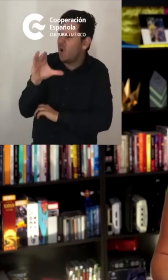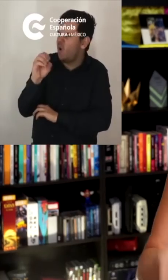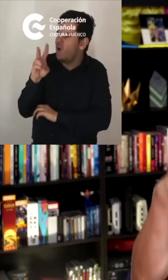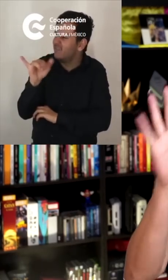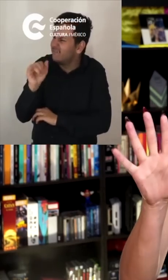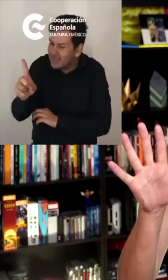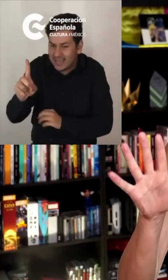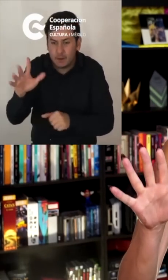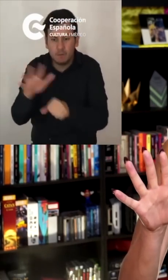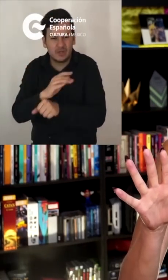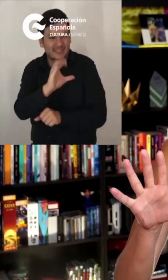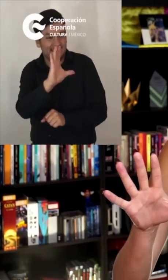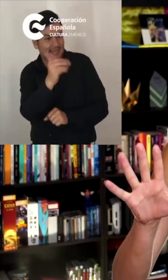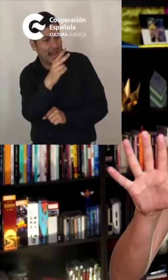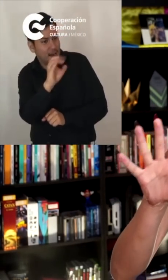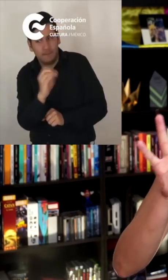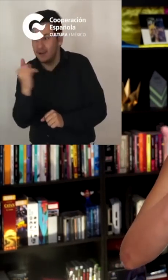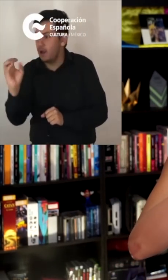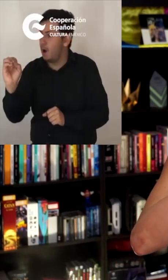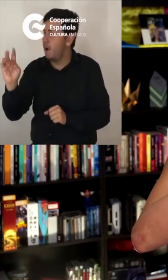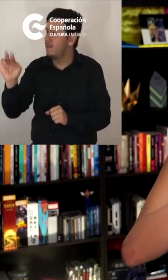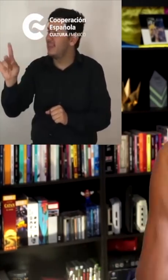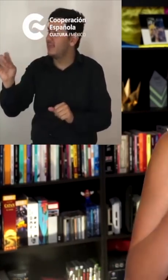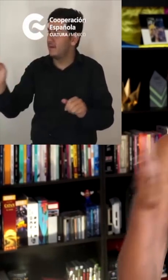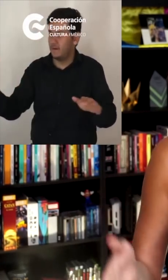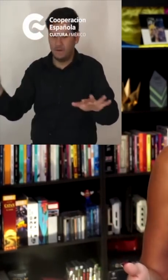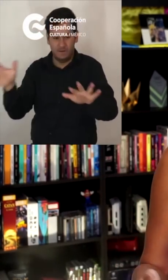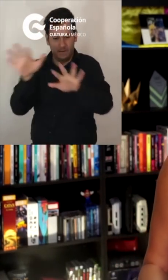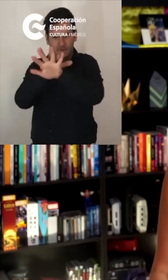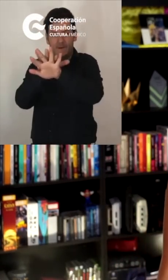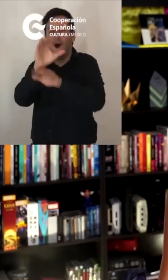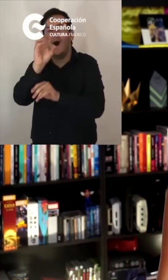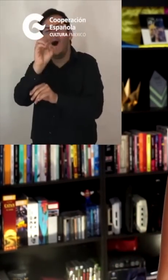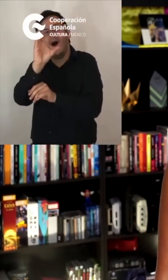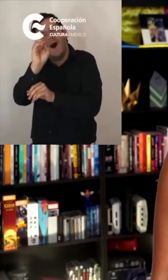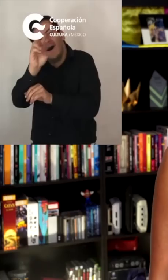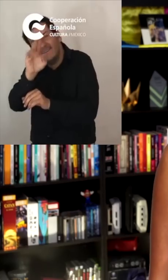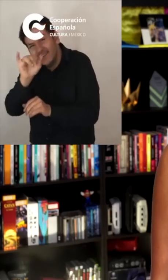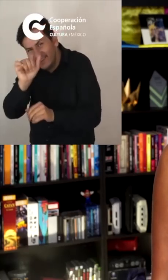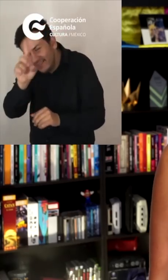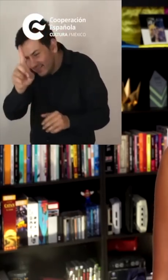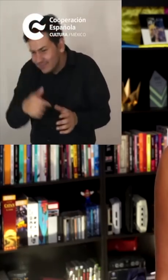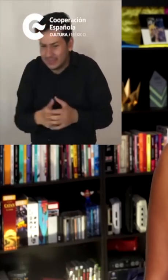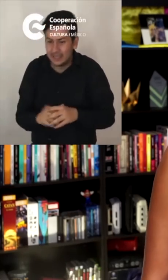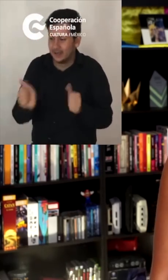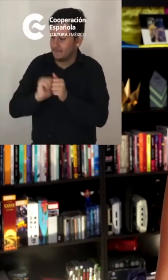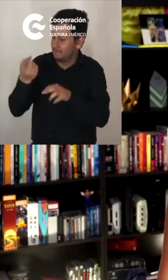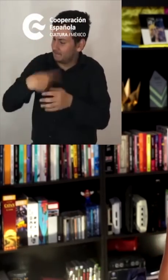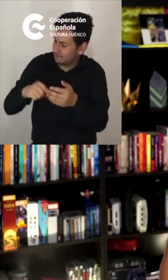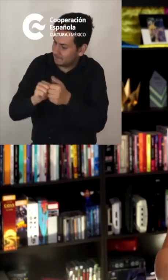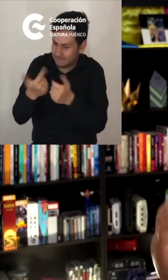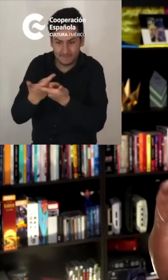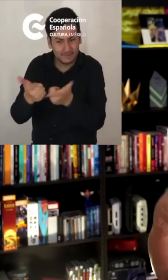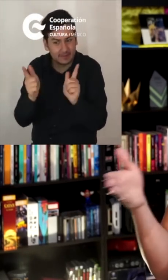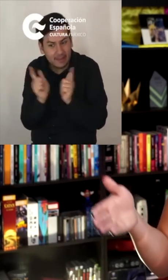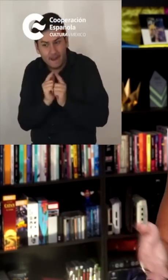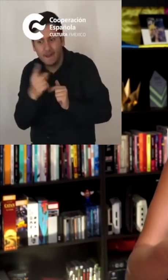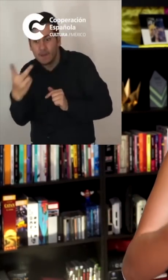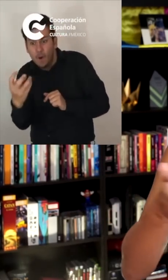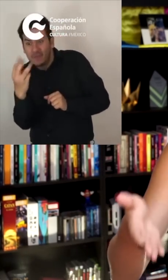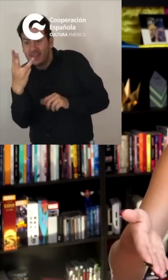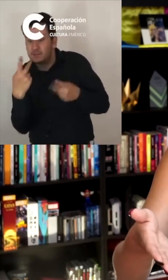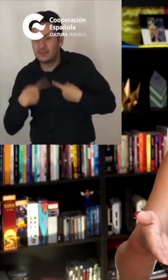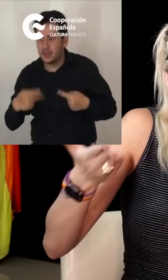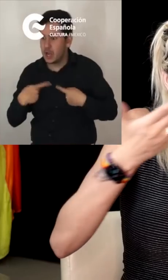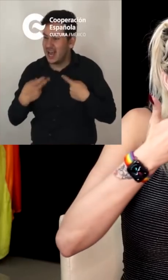COVID porque Chapo y Ovidio COVID. Pues ahora intenten llegar a la llamada antes que todo el grupo para toparse con no más dos o tres personas